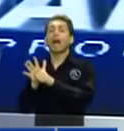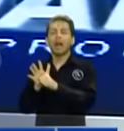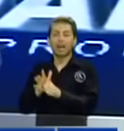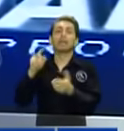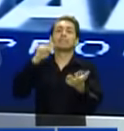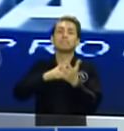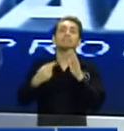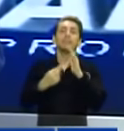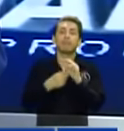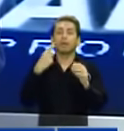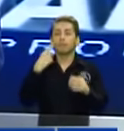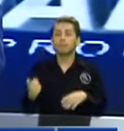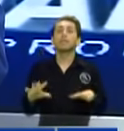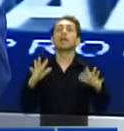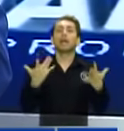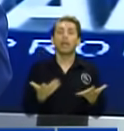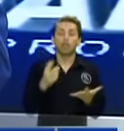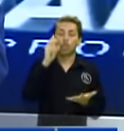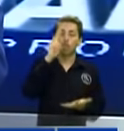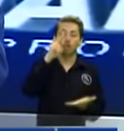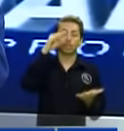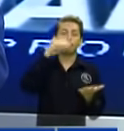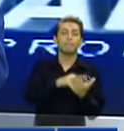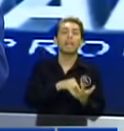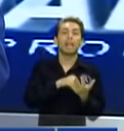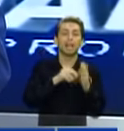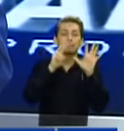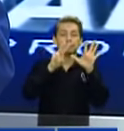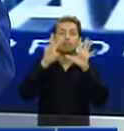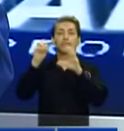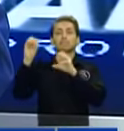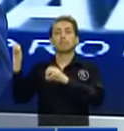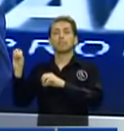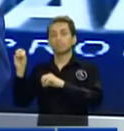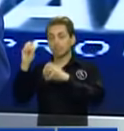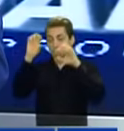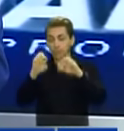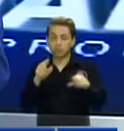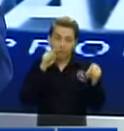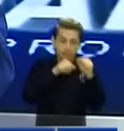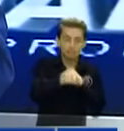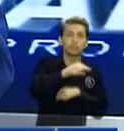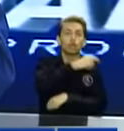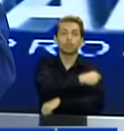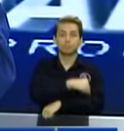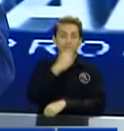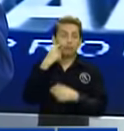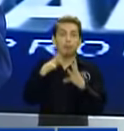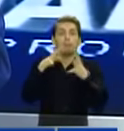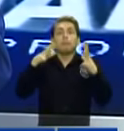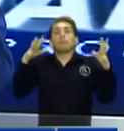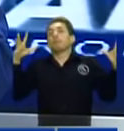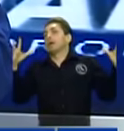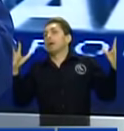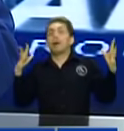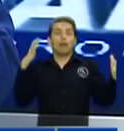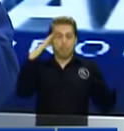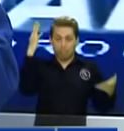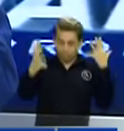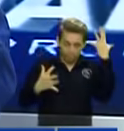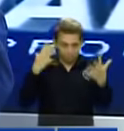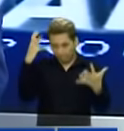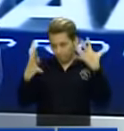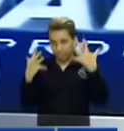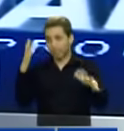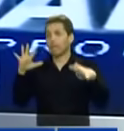2.725 personas en el hospital. Y ahí sí tendríamos que principiar a decirle a la gente que es